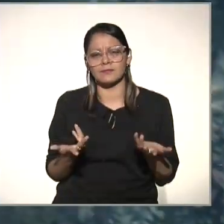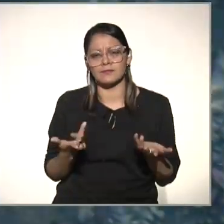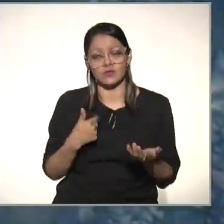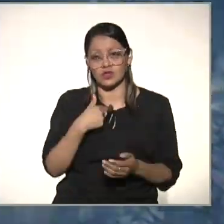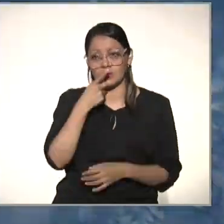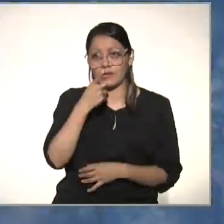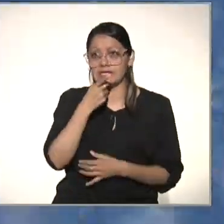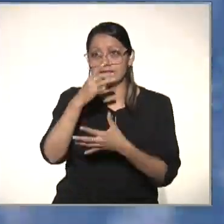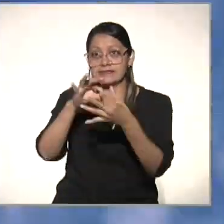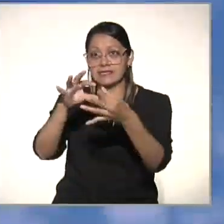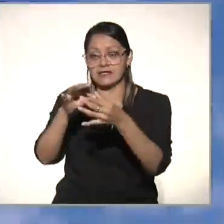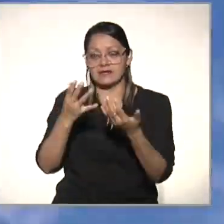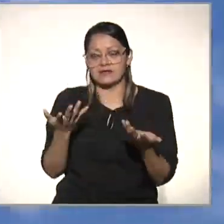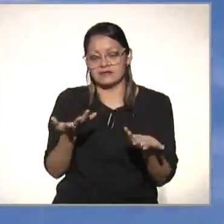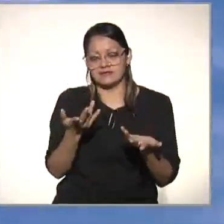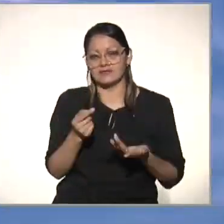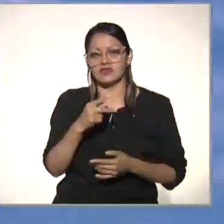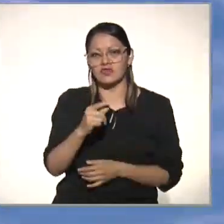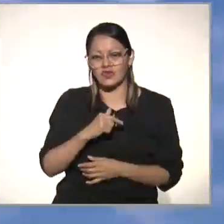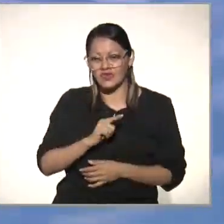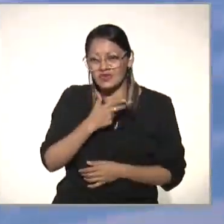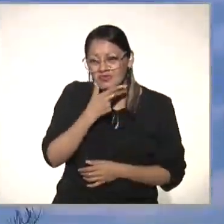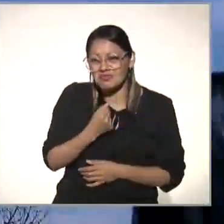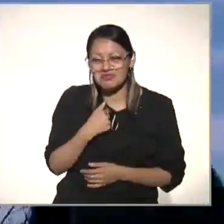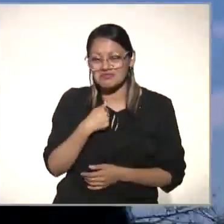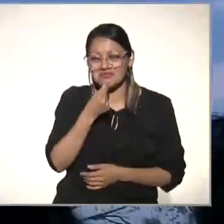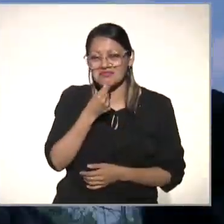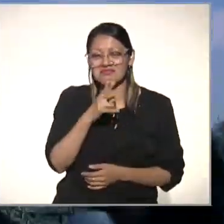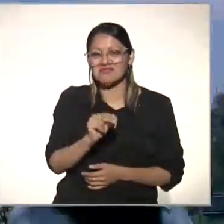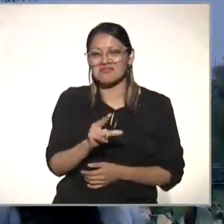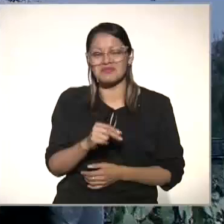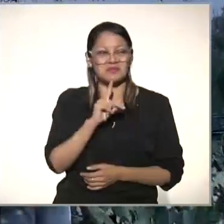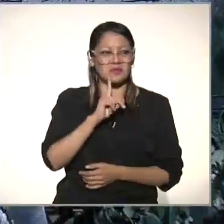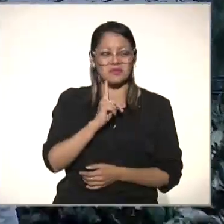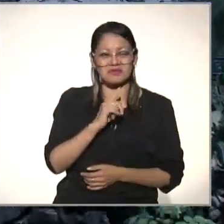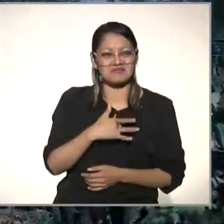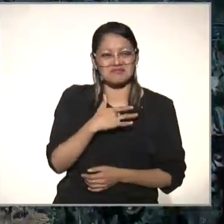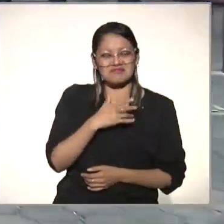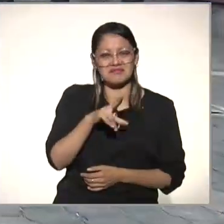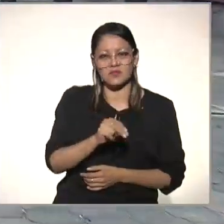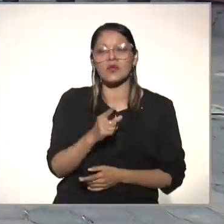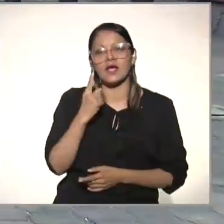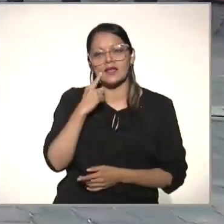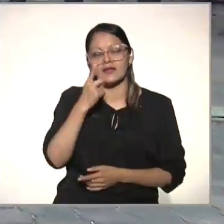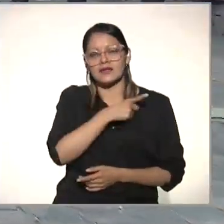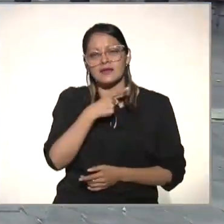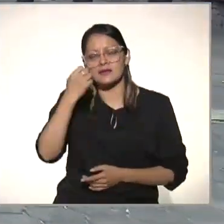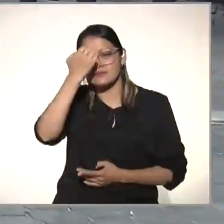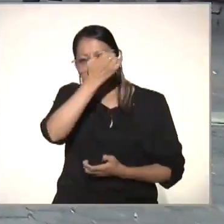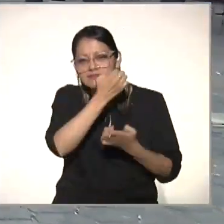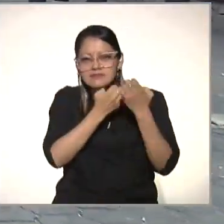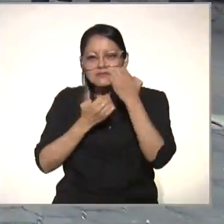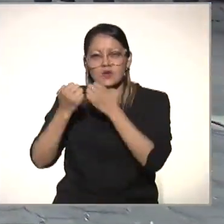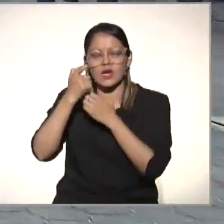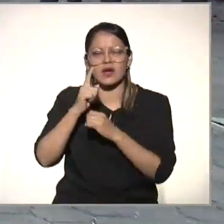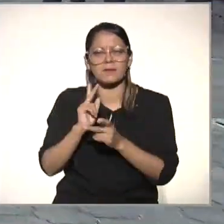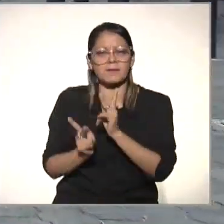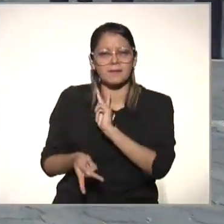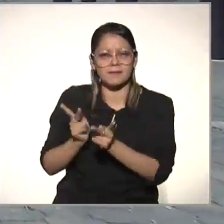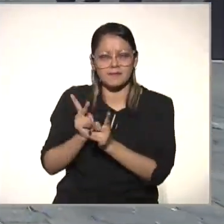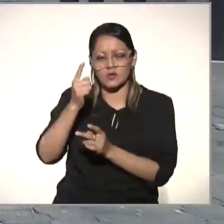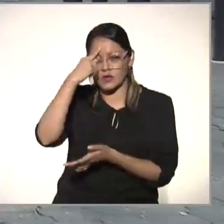A lo mejor, mamá, no me siento tan niño, no me siento tan niña. Vamos explorando, vamos conversando, creo que